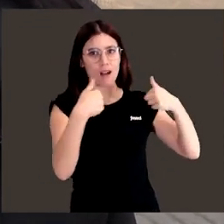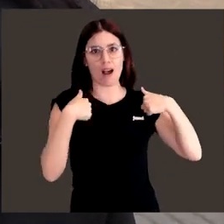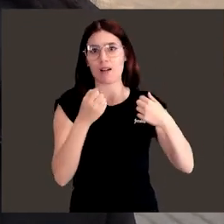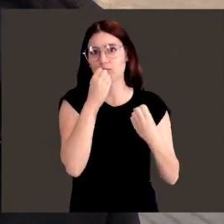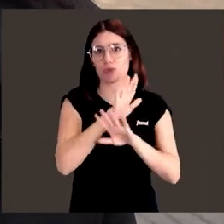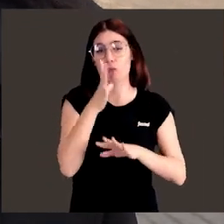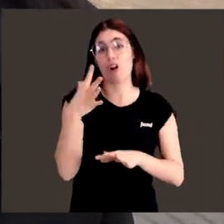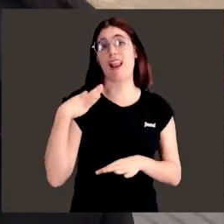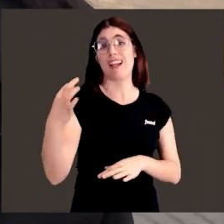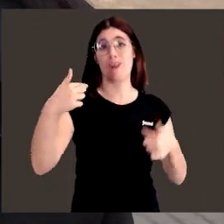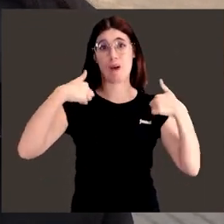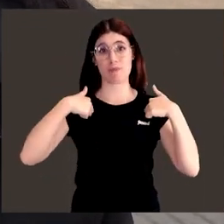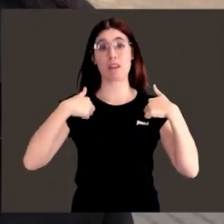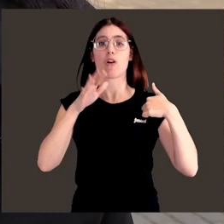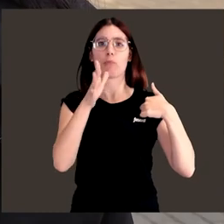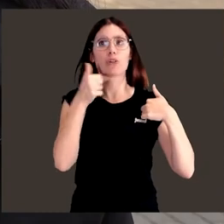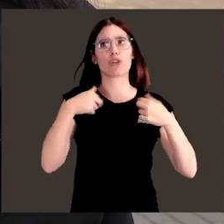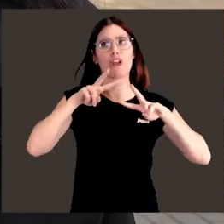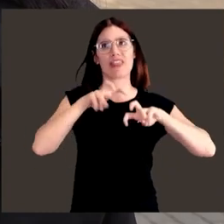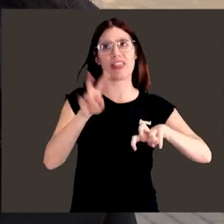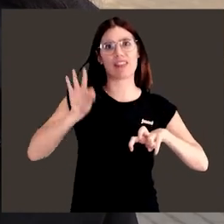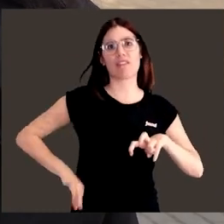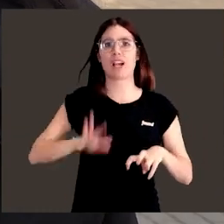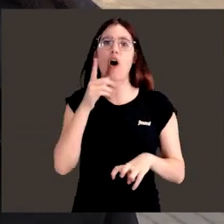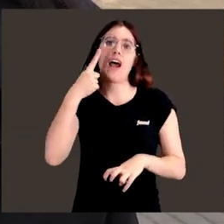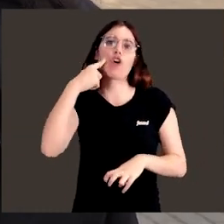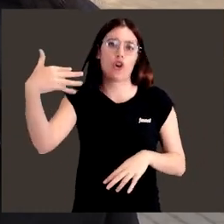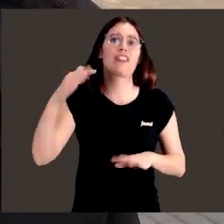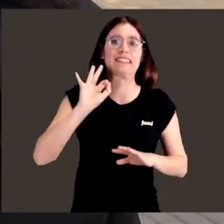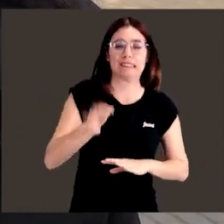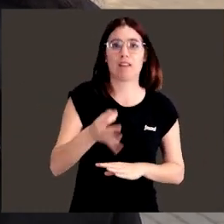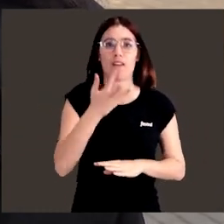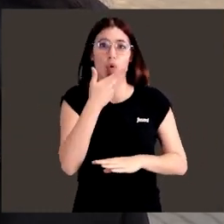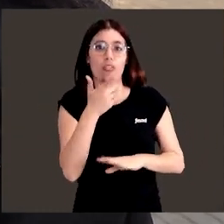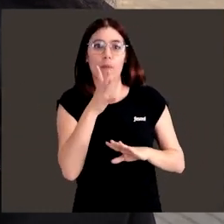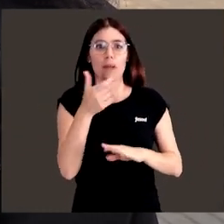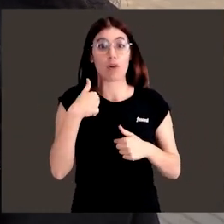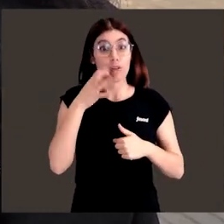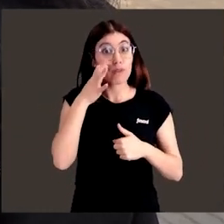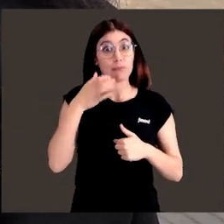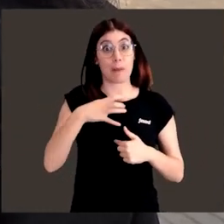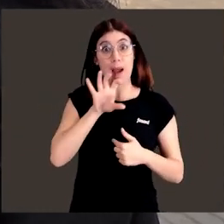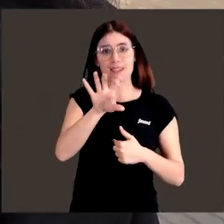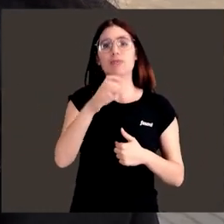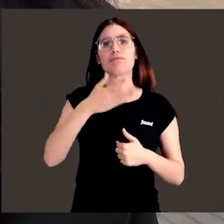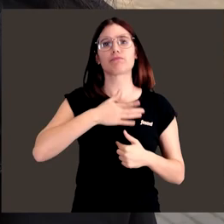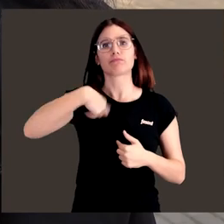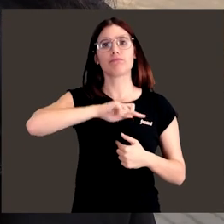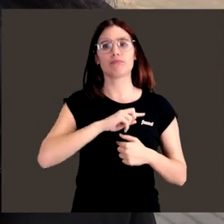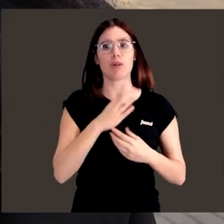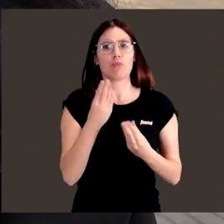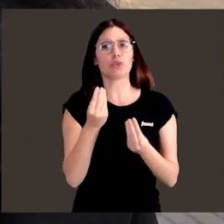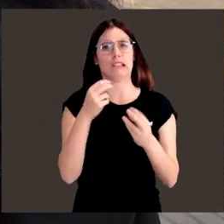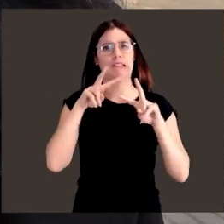por haberme escogido. Porque dius, molt bé, soc una científica, en aquest moment se me coneix, pero es que en aquest país hi ha una gran cantidad